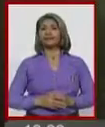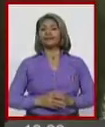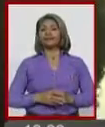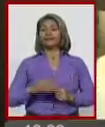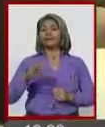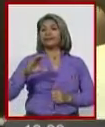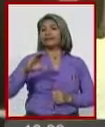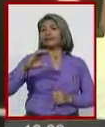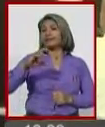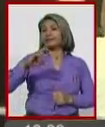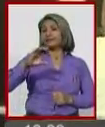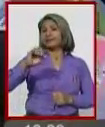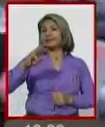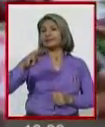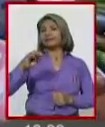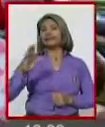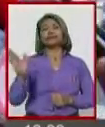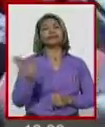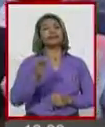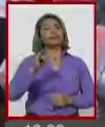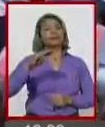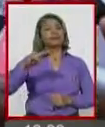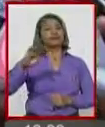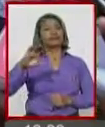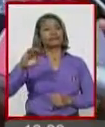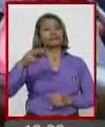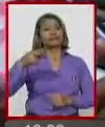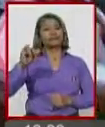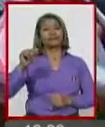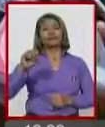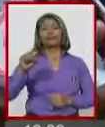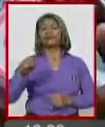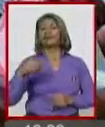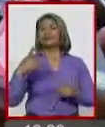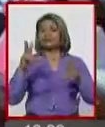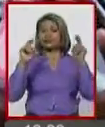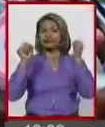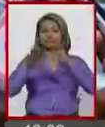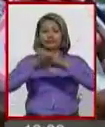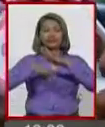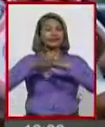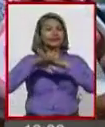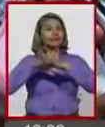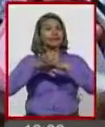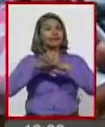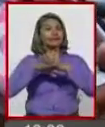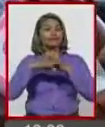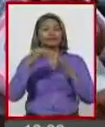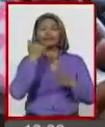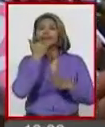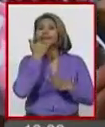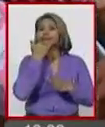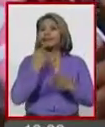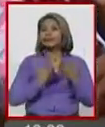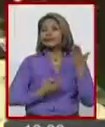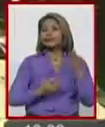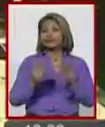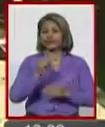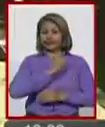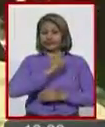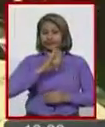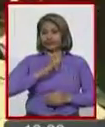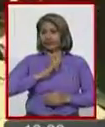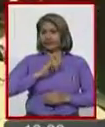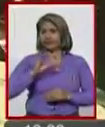que afecta a la economía del departamento. Es definitivamente un tema fundamental, lo hemos dicho, el fallo funesto que dio el